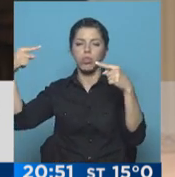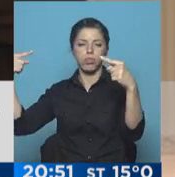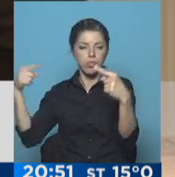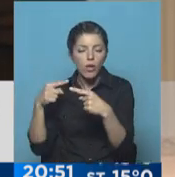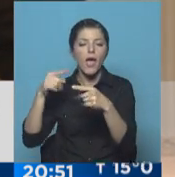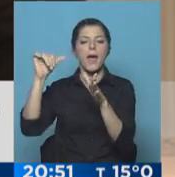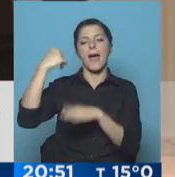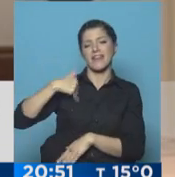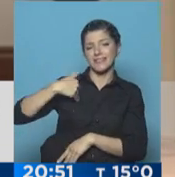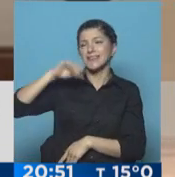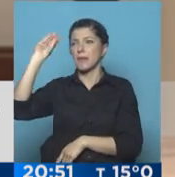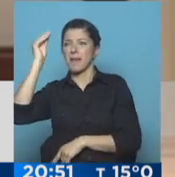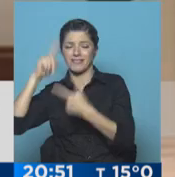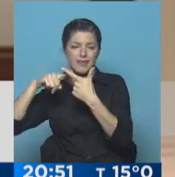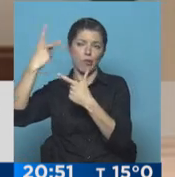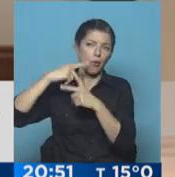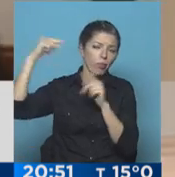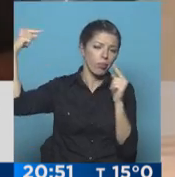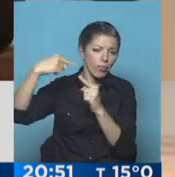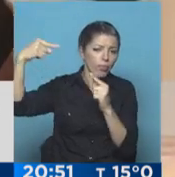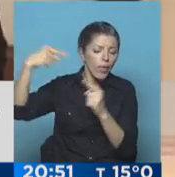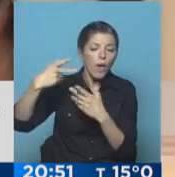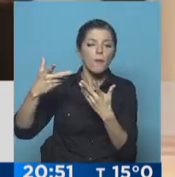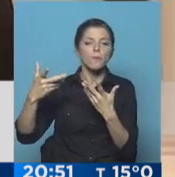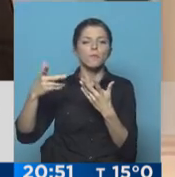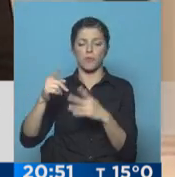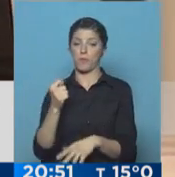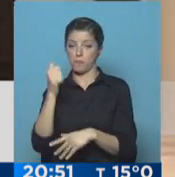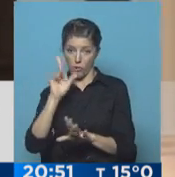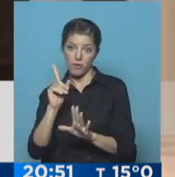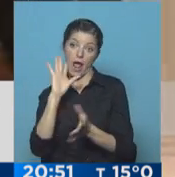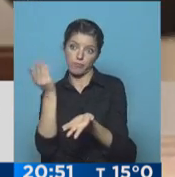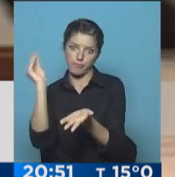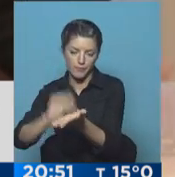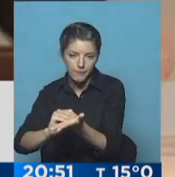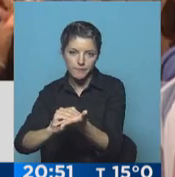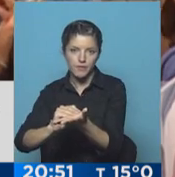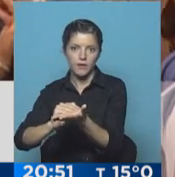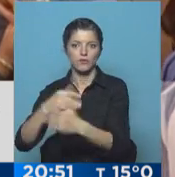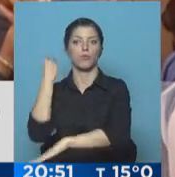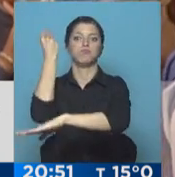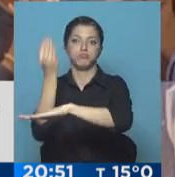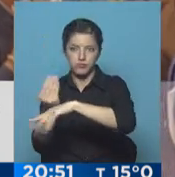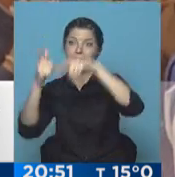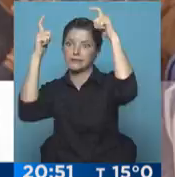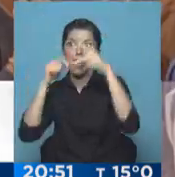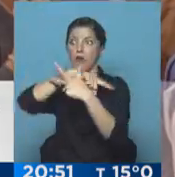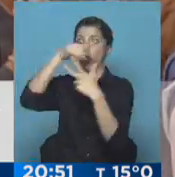entre Argentina y Brasil. Y por si fuera poco y para postre, aparece Chávez, los tres